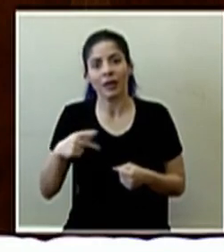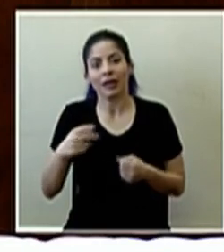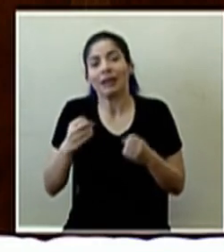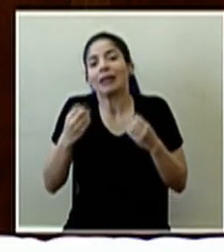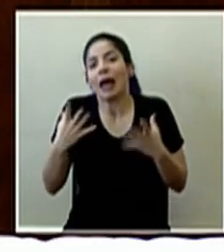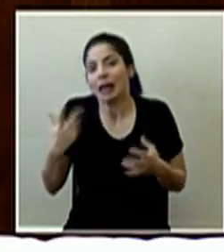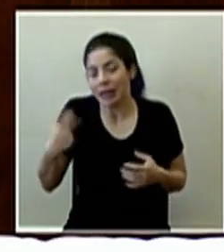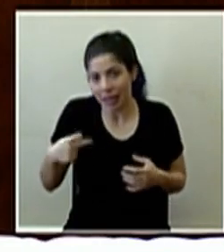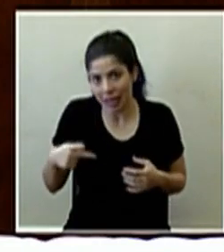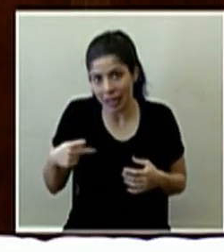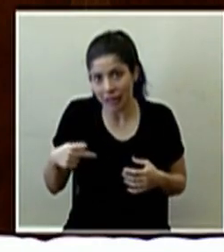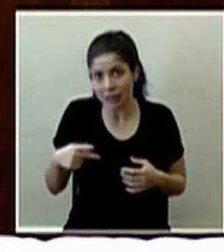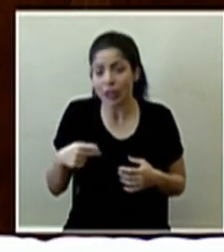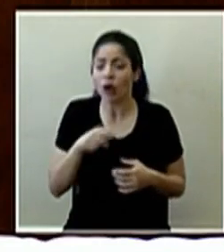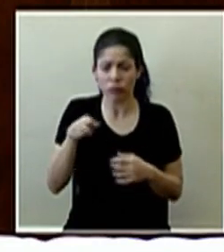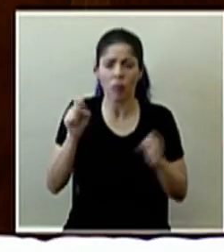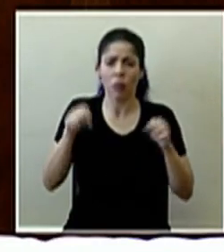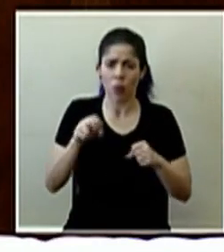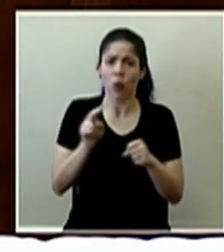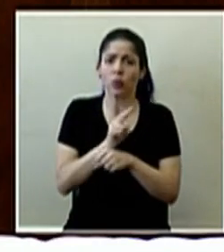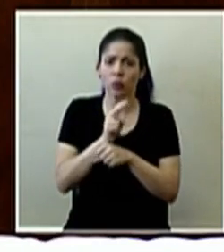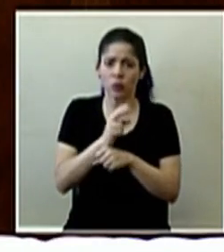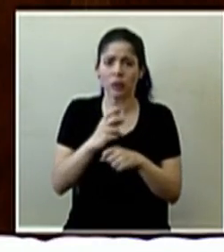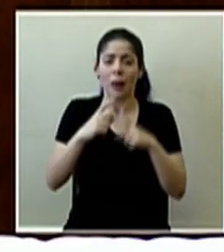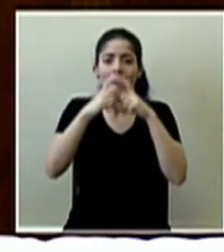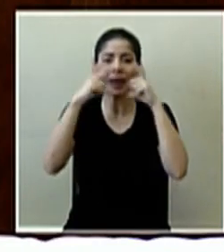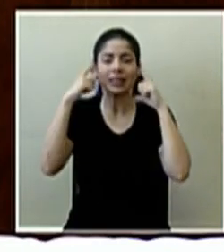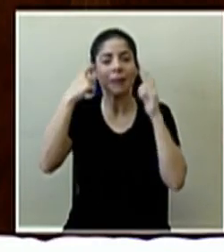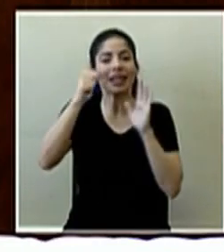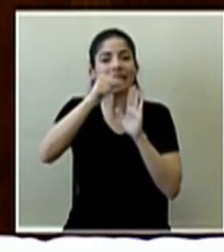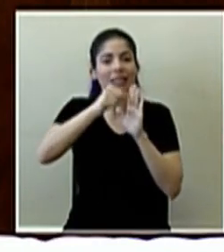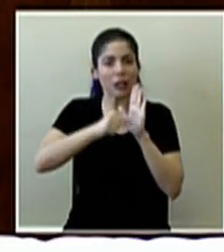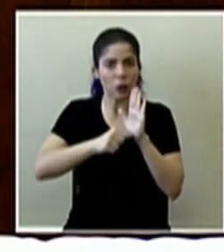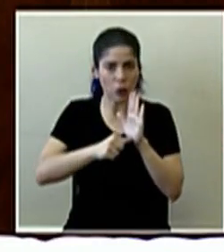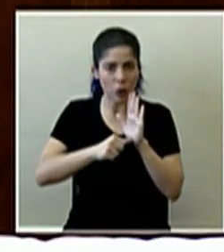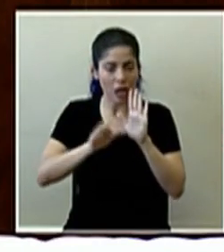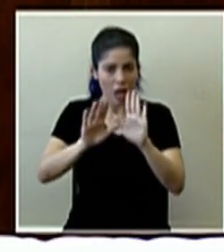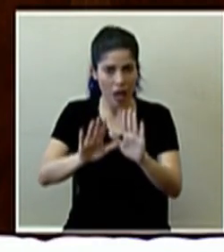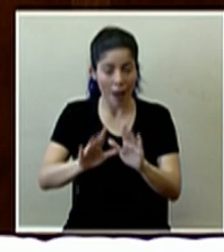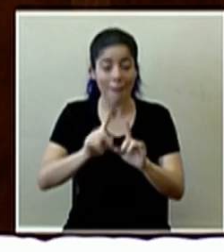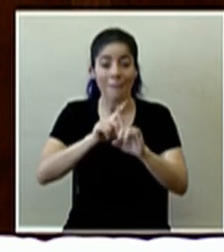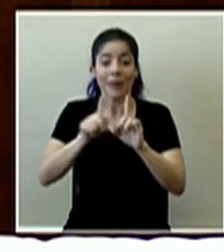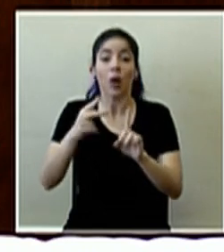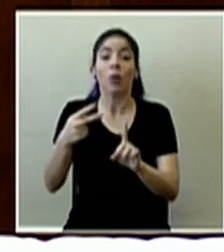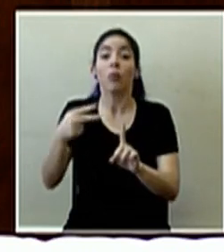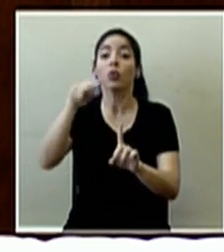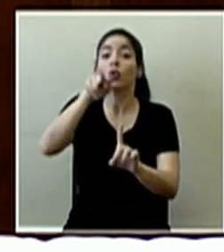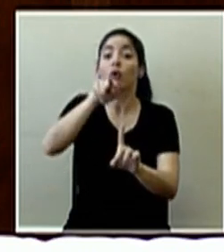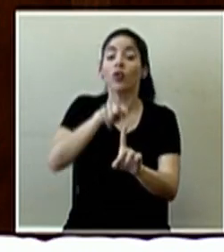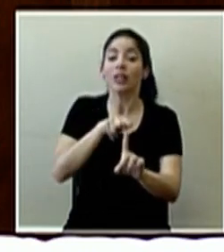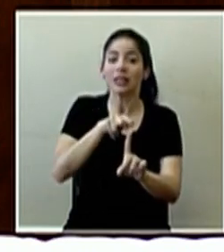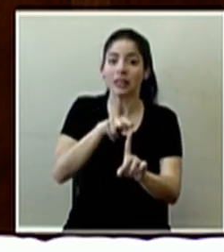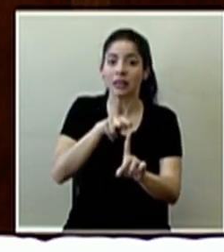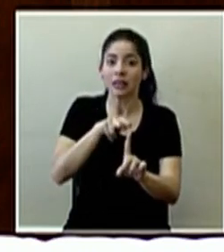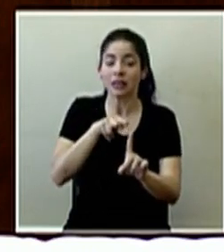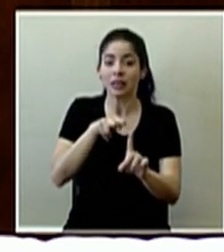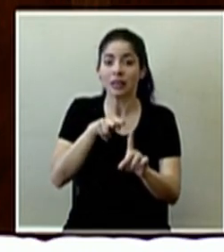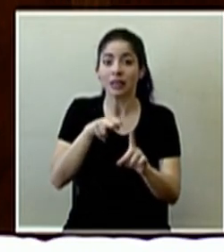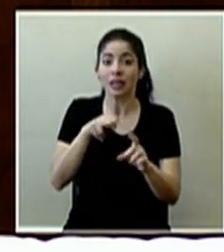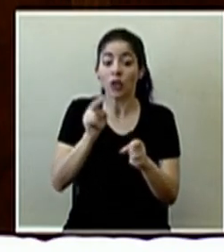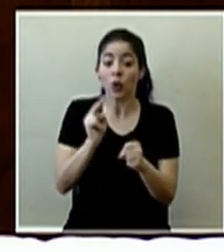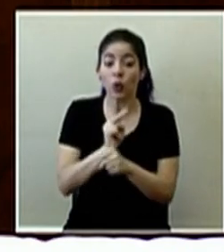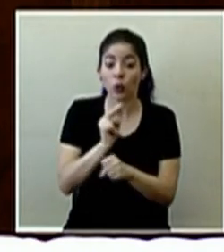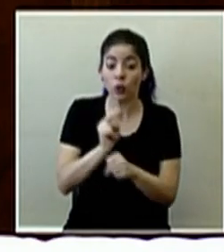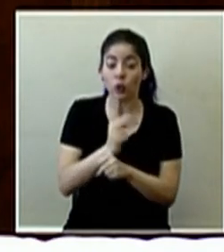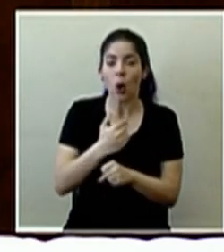tanto, por decirlo de alguna manera, pues se pueden usar las mascarillas quirúrgicas. Ahora sí, desde el punto de vista del